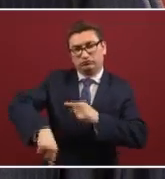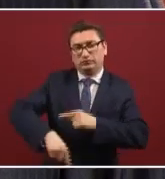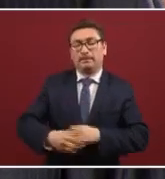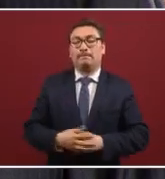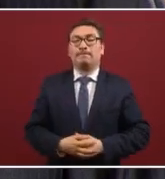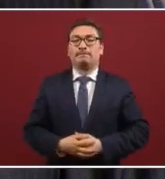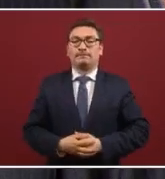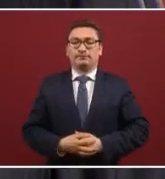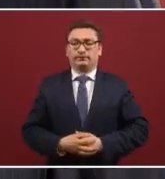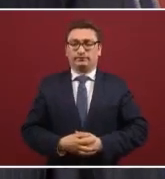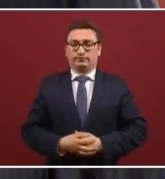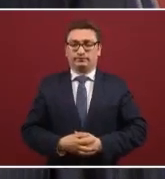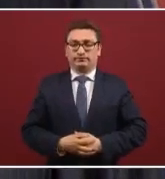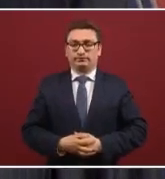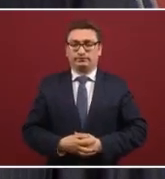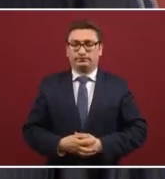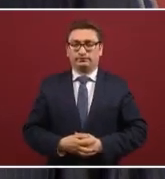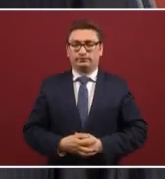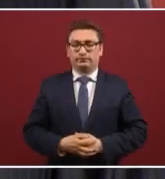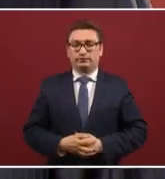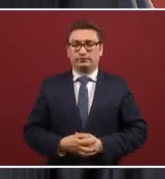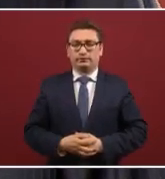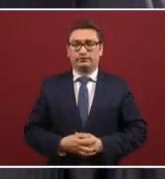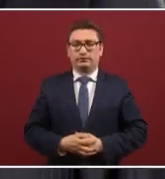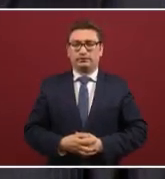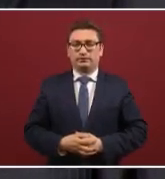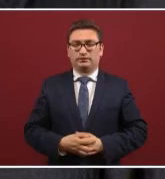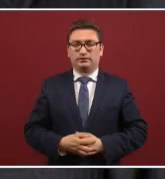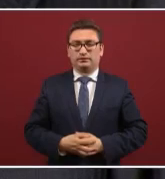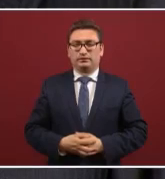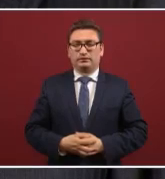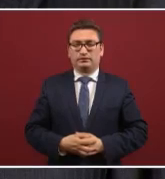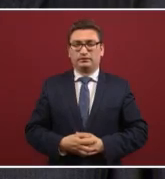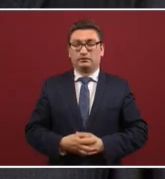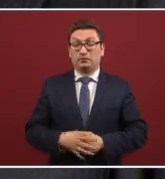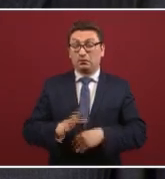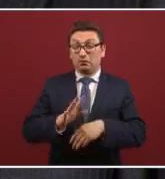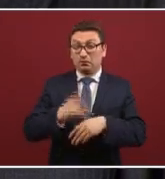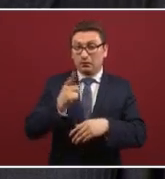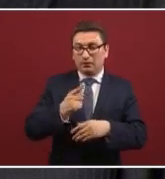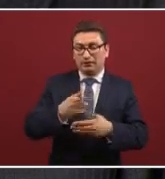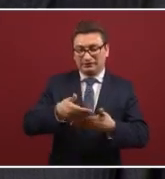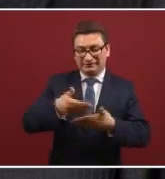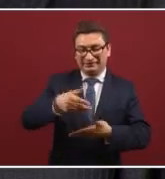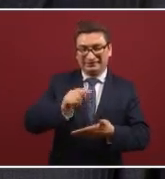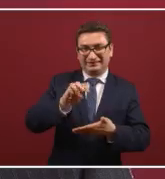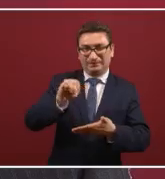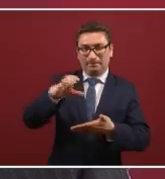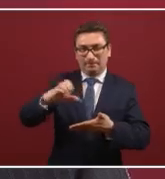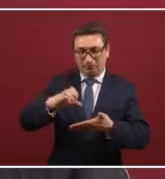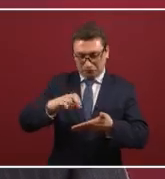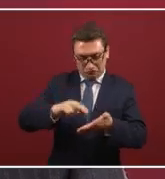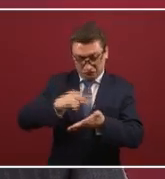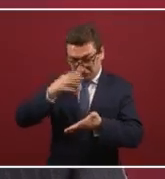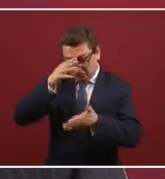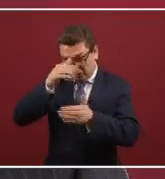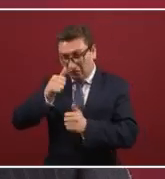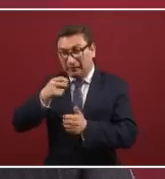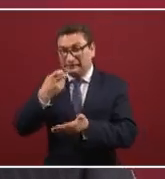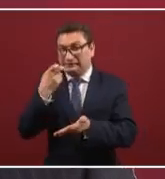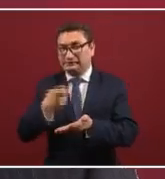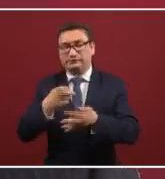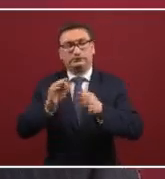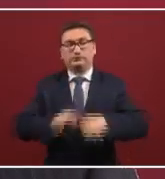por la importancia que tiene el tratado. Entonces, yo